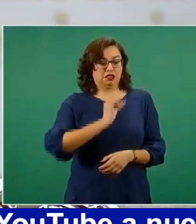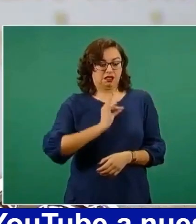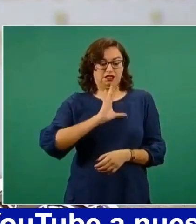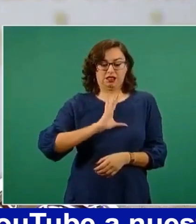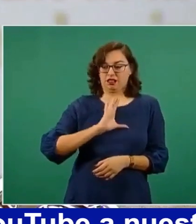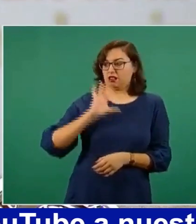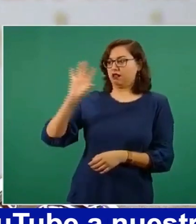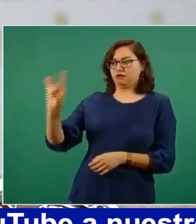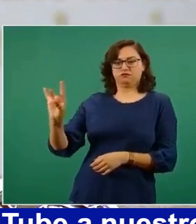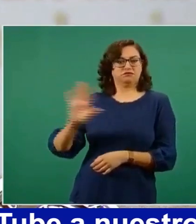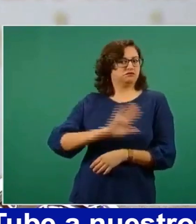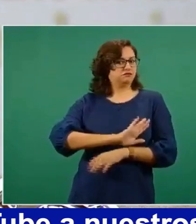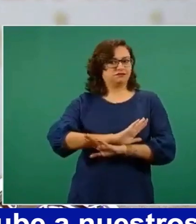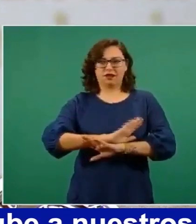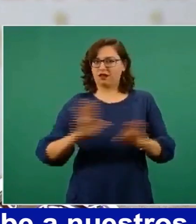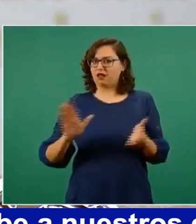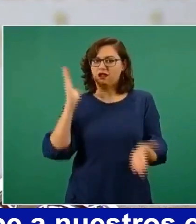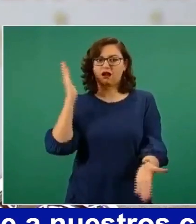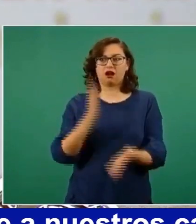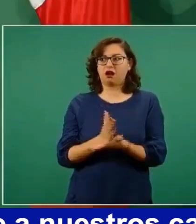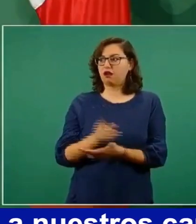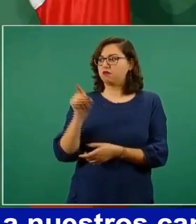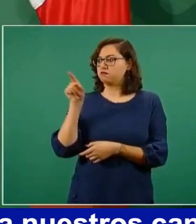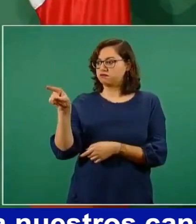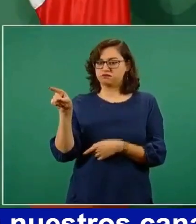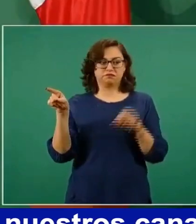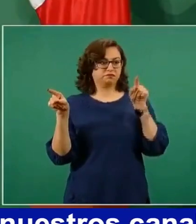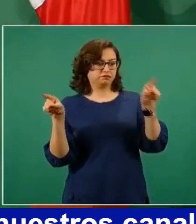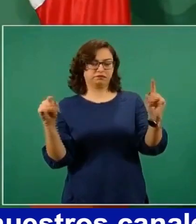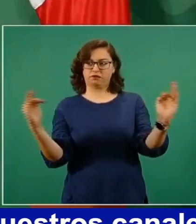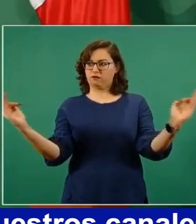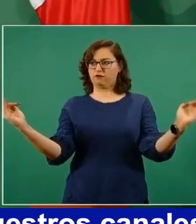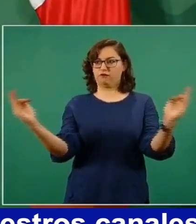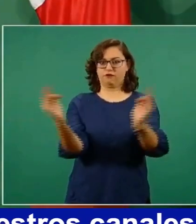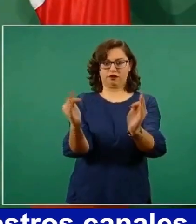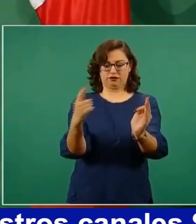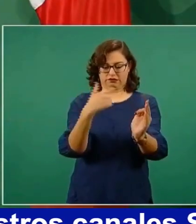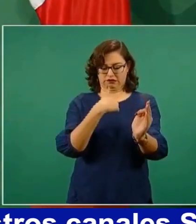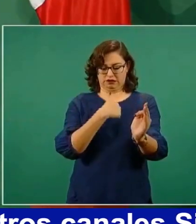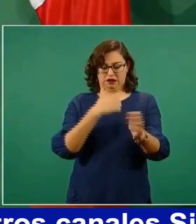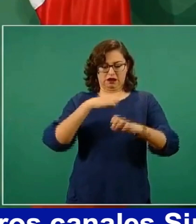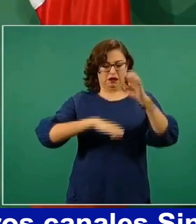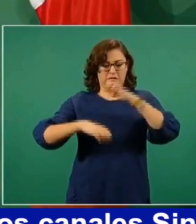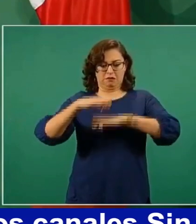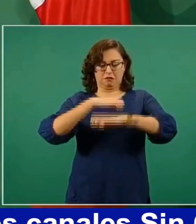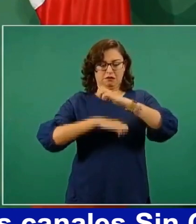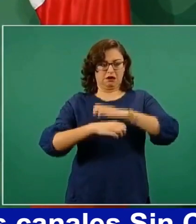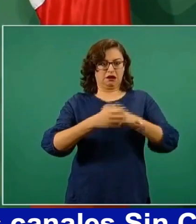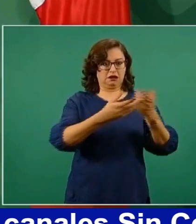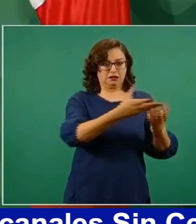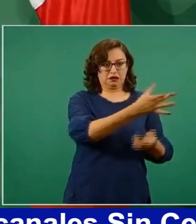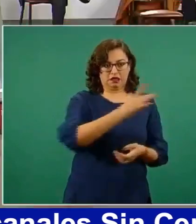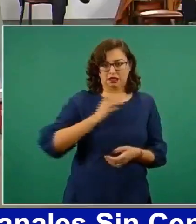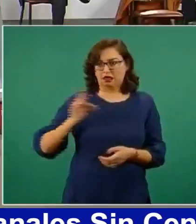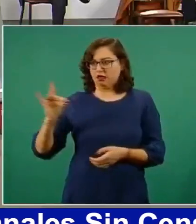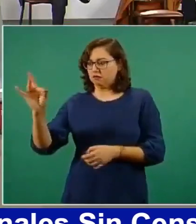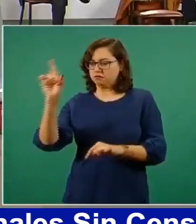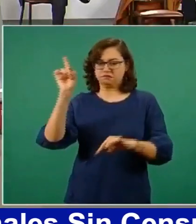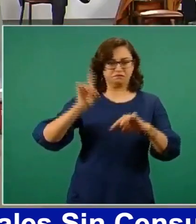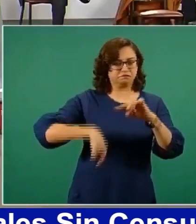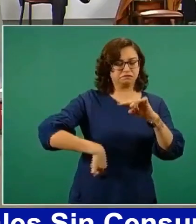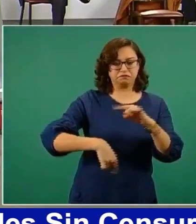prohibir esta subcontratación de personal, las empresas deberán transferir y reconocer como